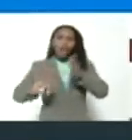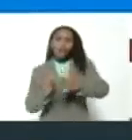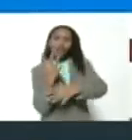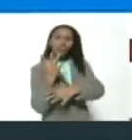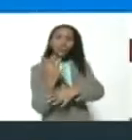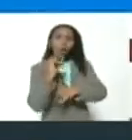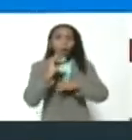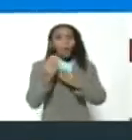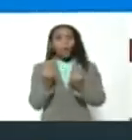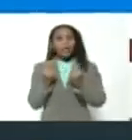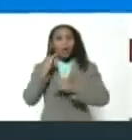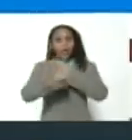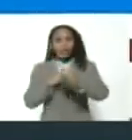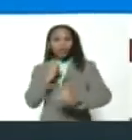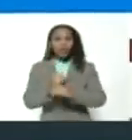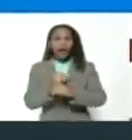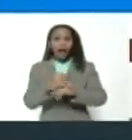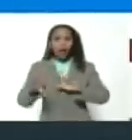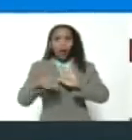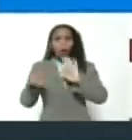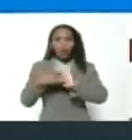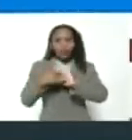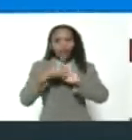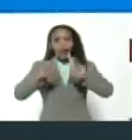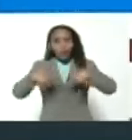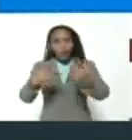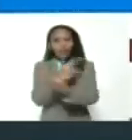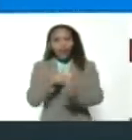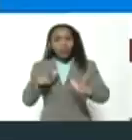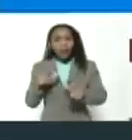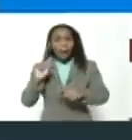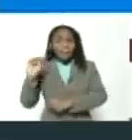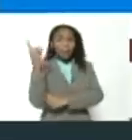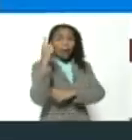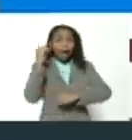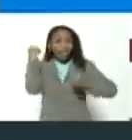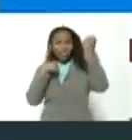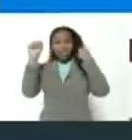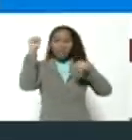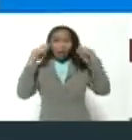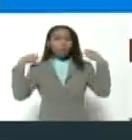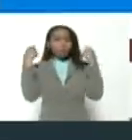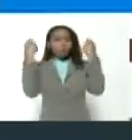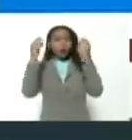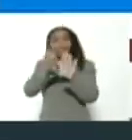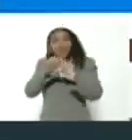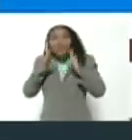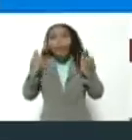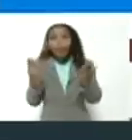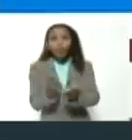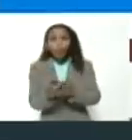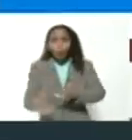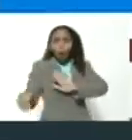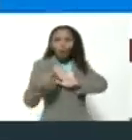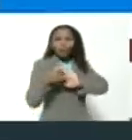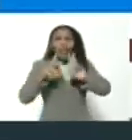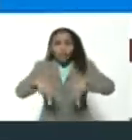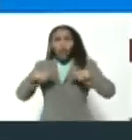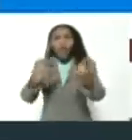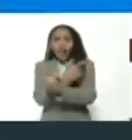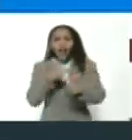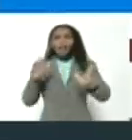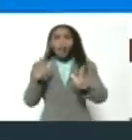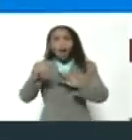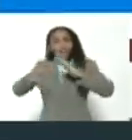Monetario Internacional, contra el neoliberalismo. Fue la primera rebelión popular en el mundo contra el neoliberalismo y